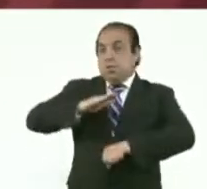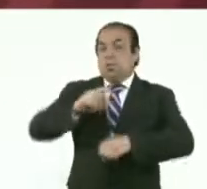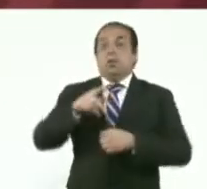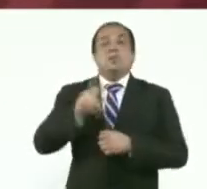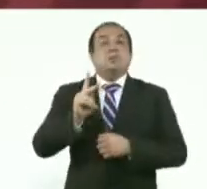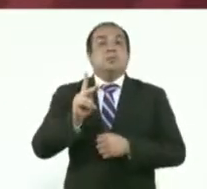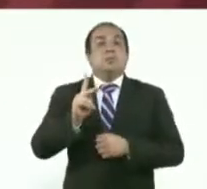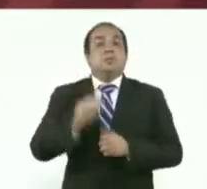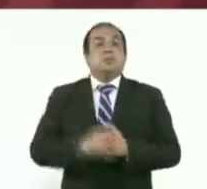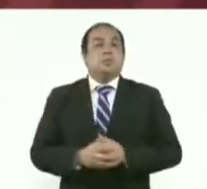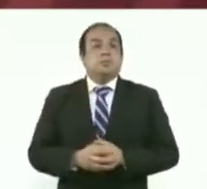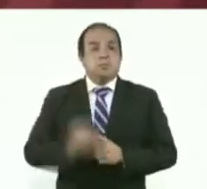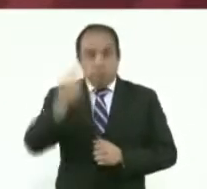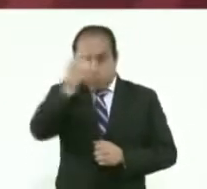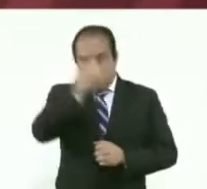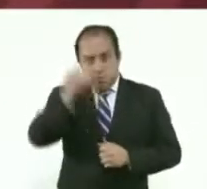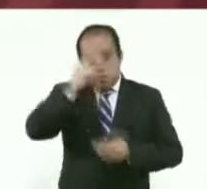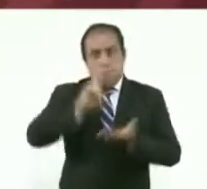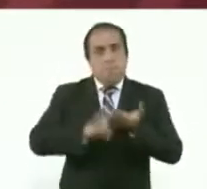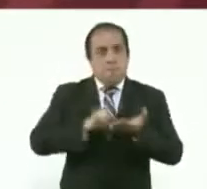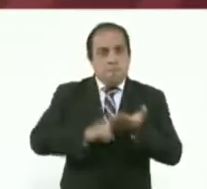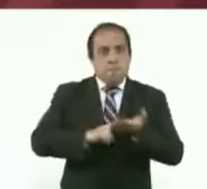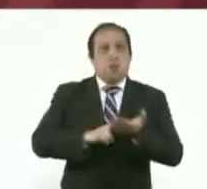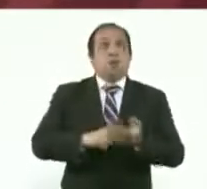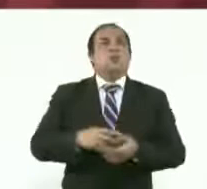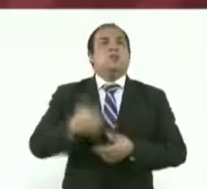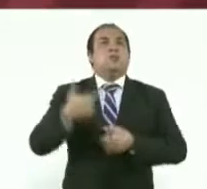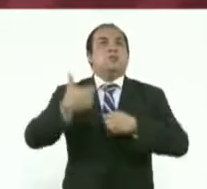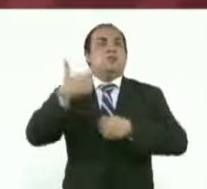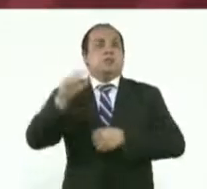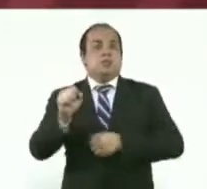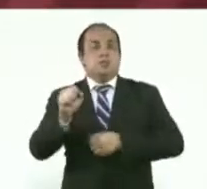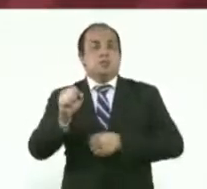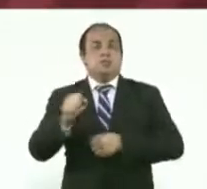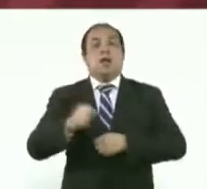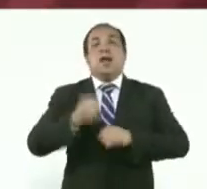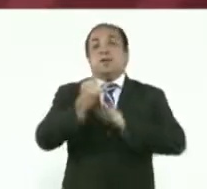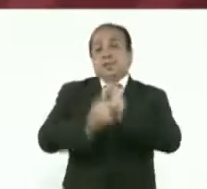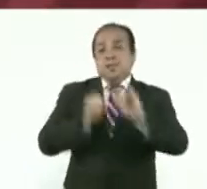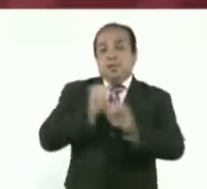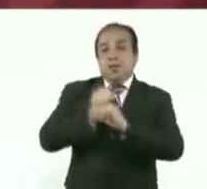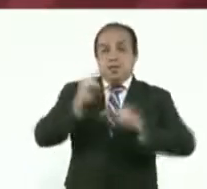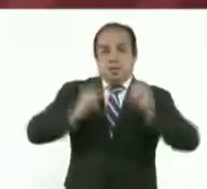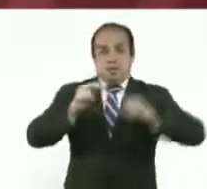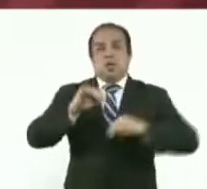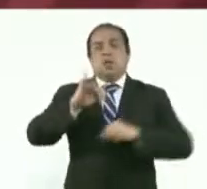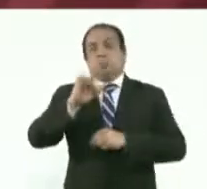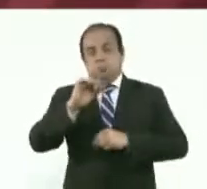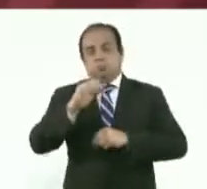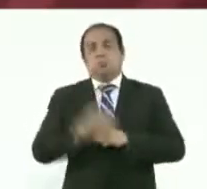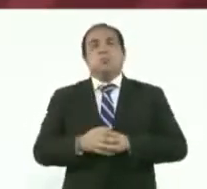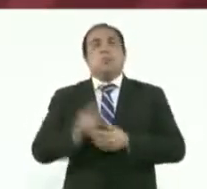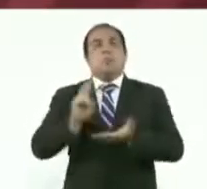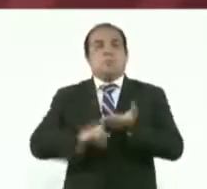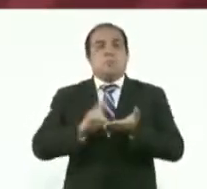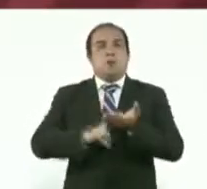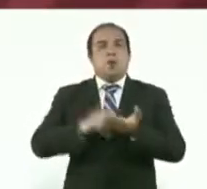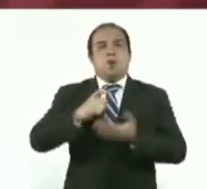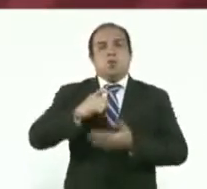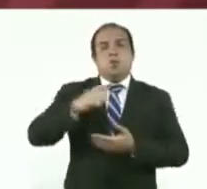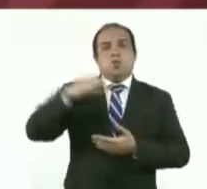esta revisión del precio de las gasolinas. A nivel internacional pues sí ha subido el precio de las